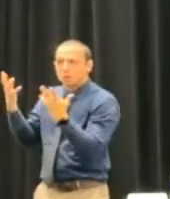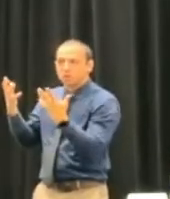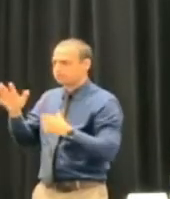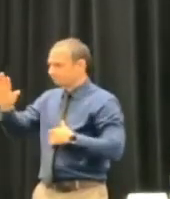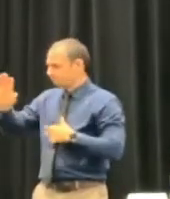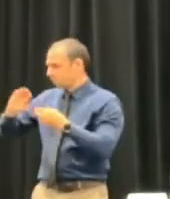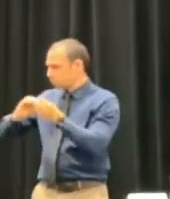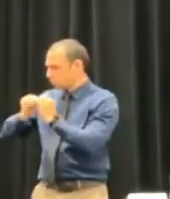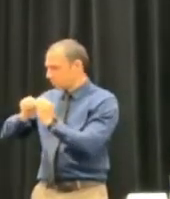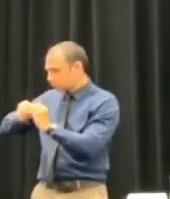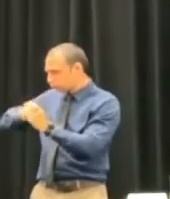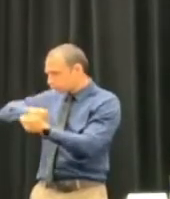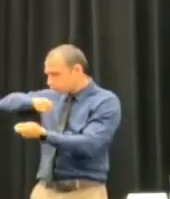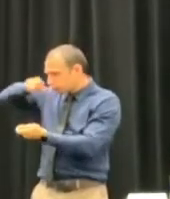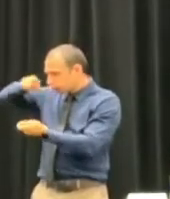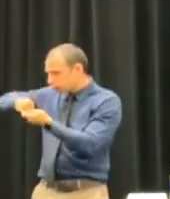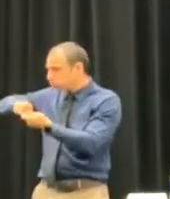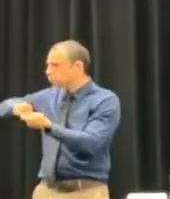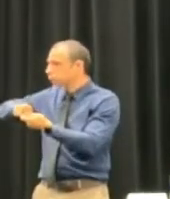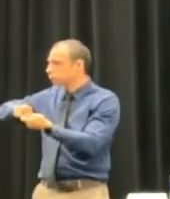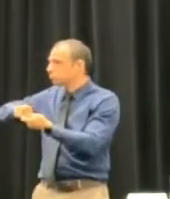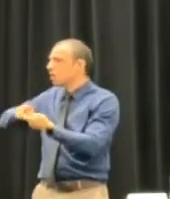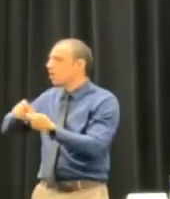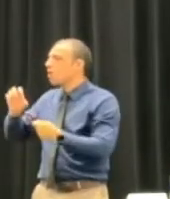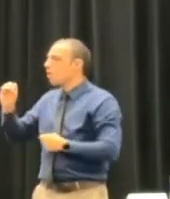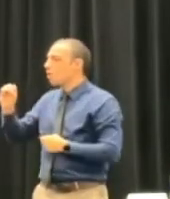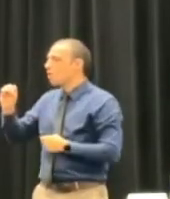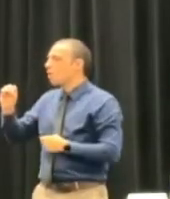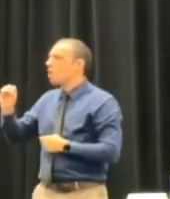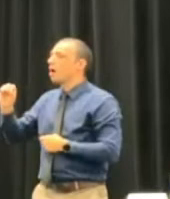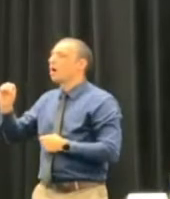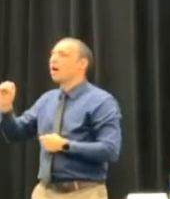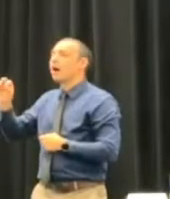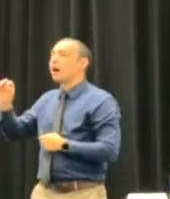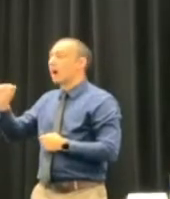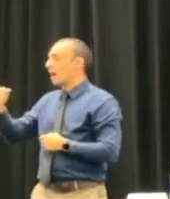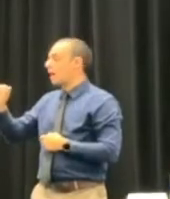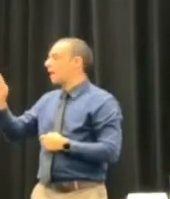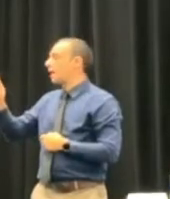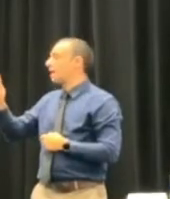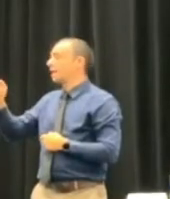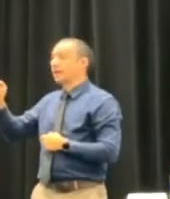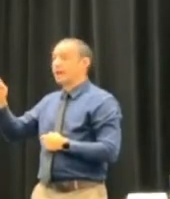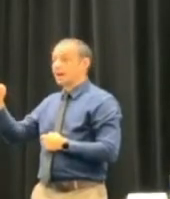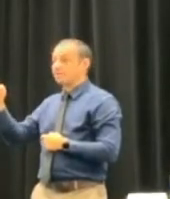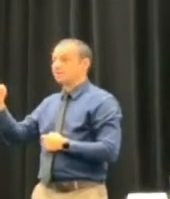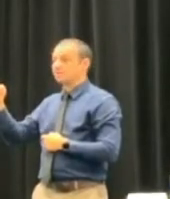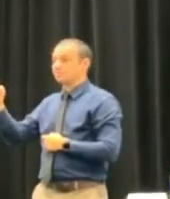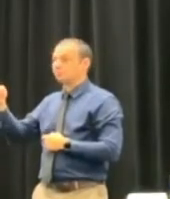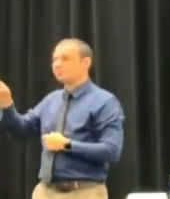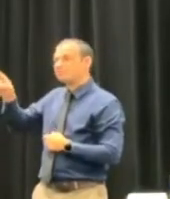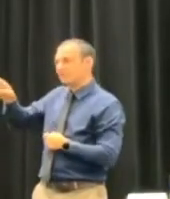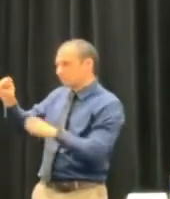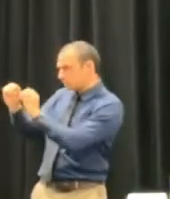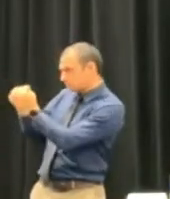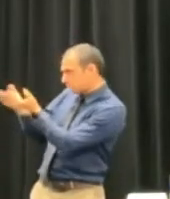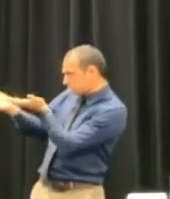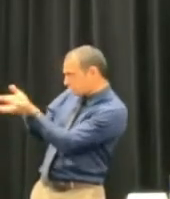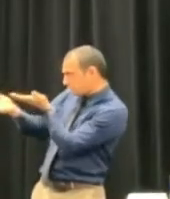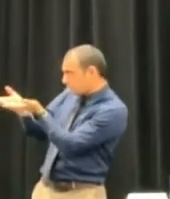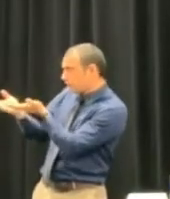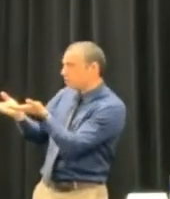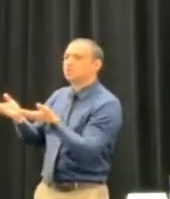tengo que obviamente consultar con ph pero hay espacio todavía para seguir reinsertando